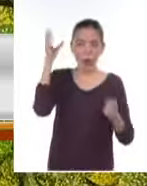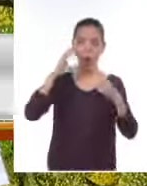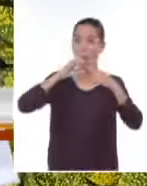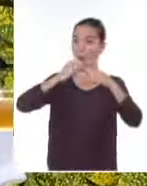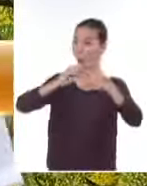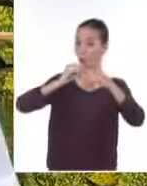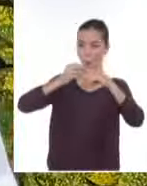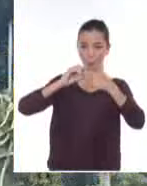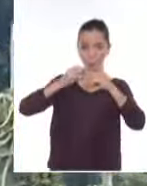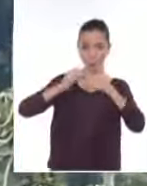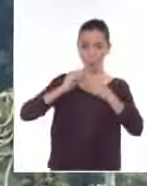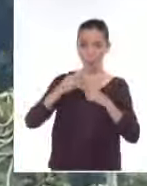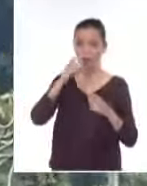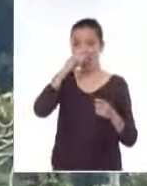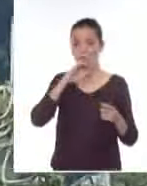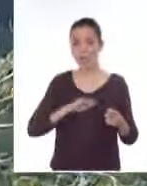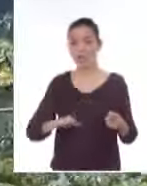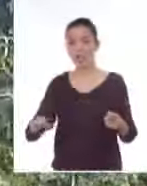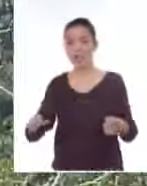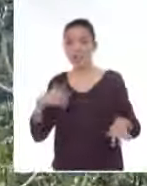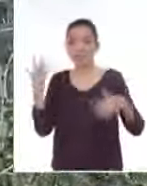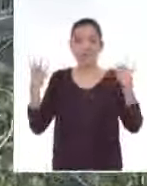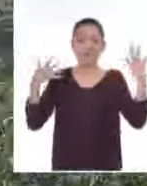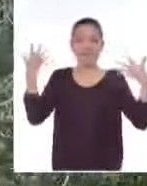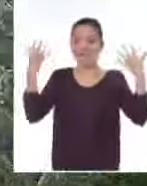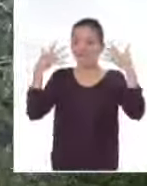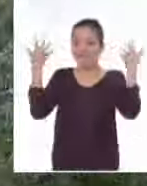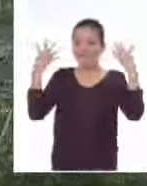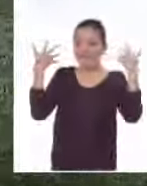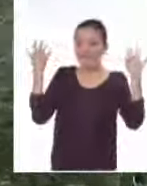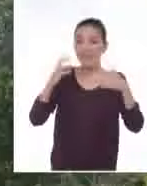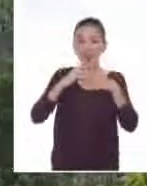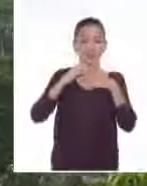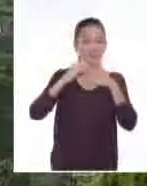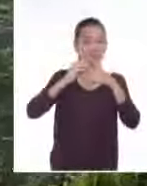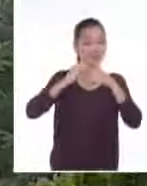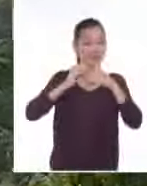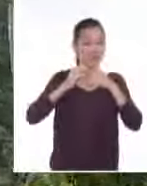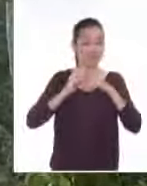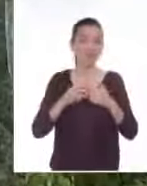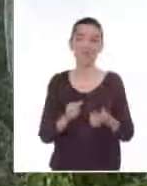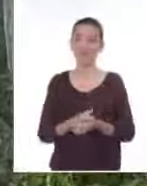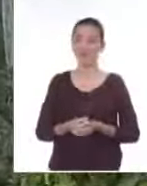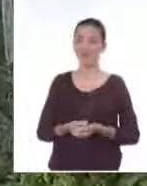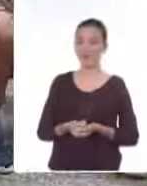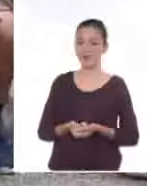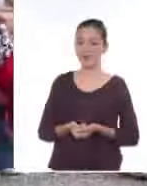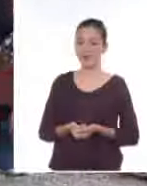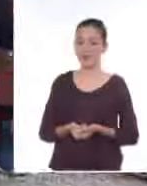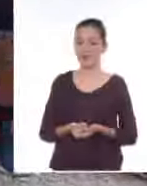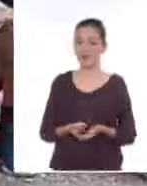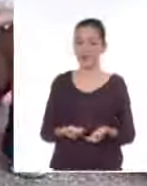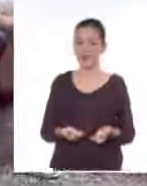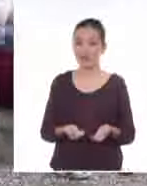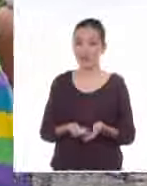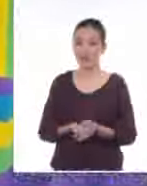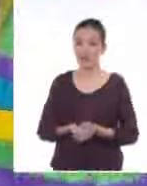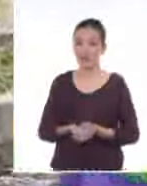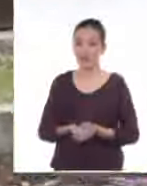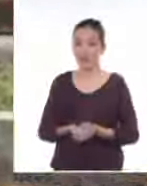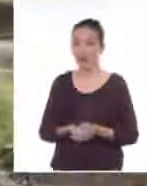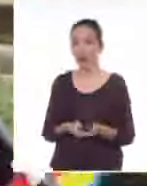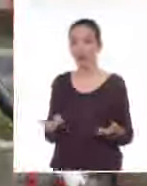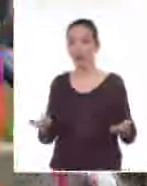muchos niños, mucha felicidad. Bien conoce el macizo montañoso Escambray los pasos seguros de María del Rosario Muñoz,